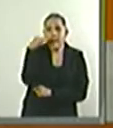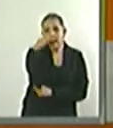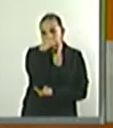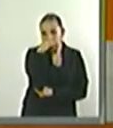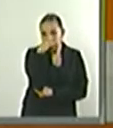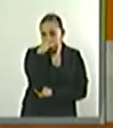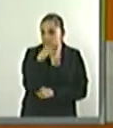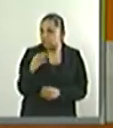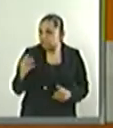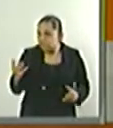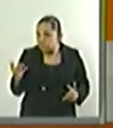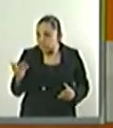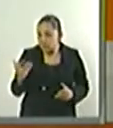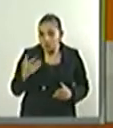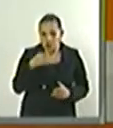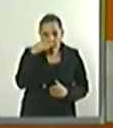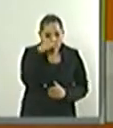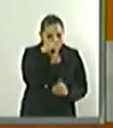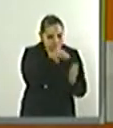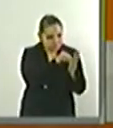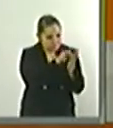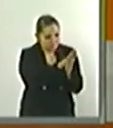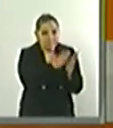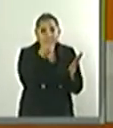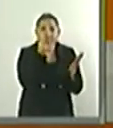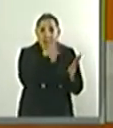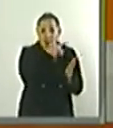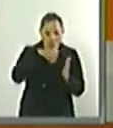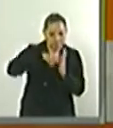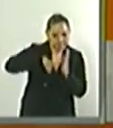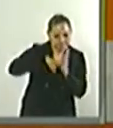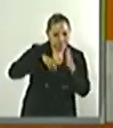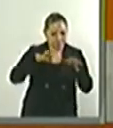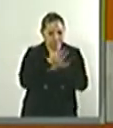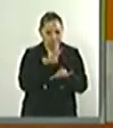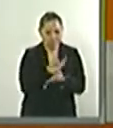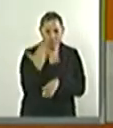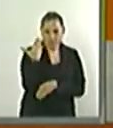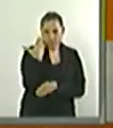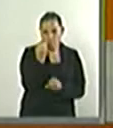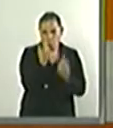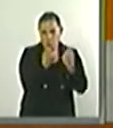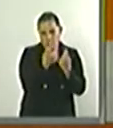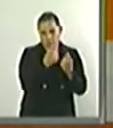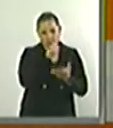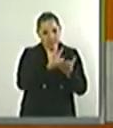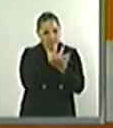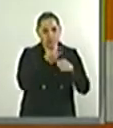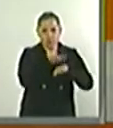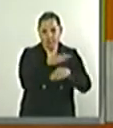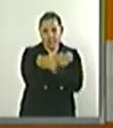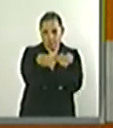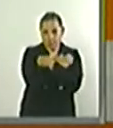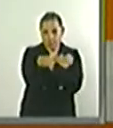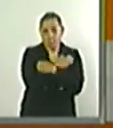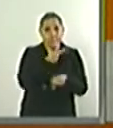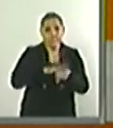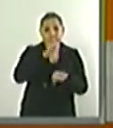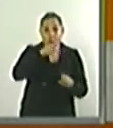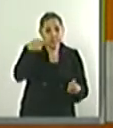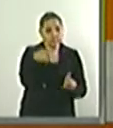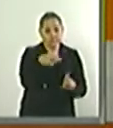embargo las reformas que se han realizado en materia educativa principalmente a la ley general de educación